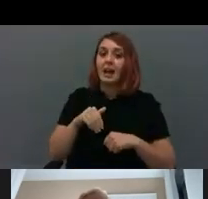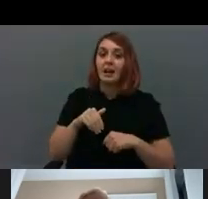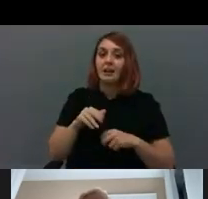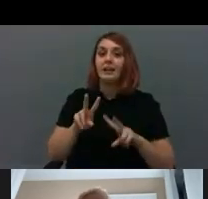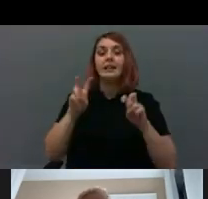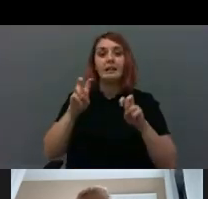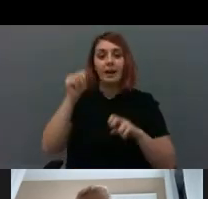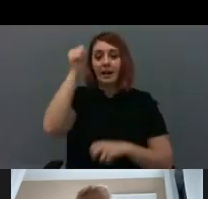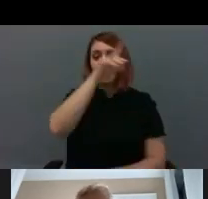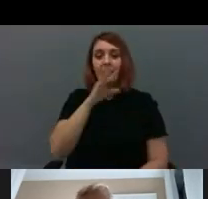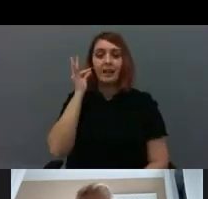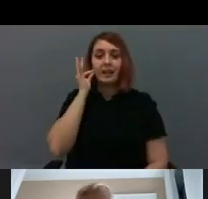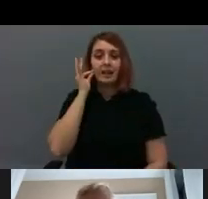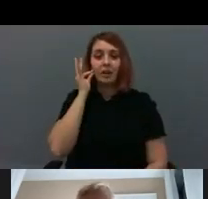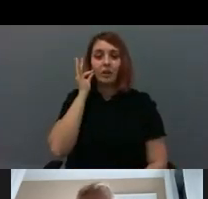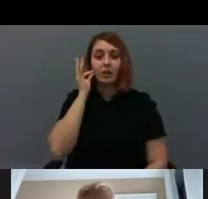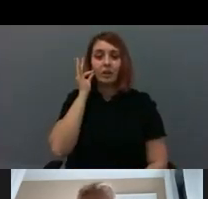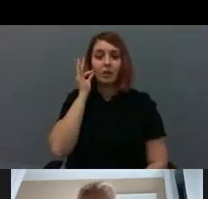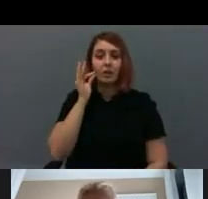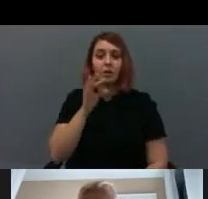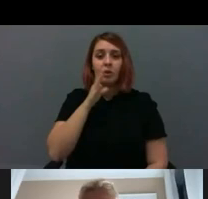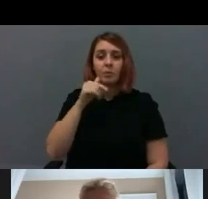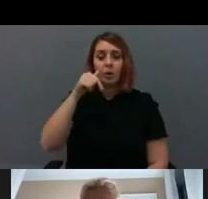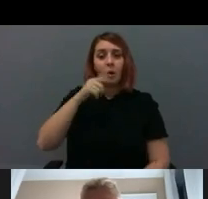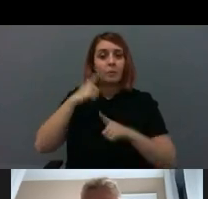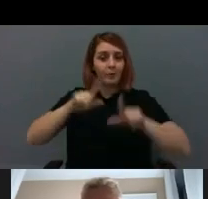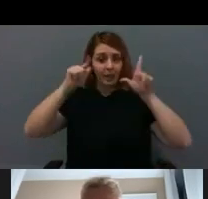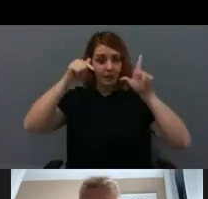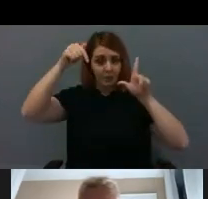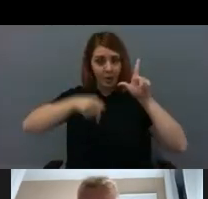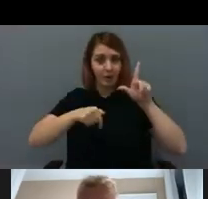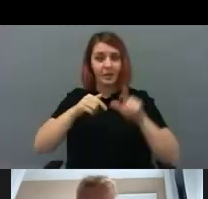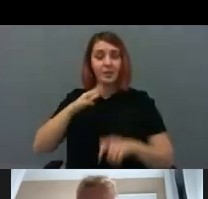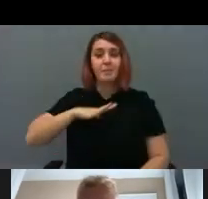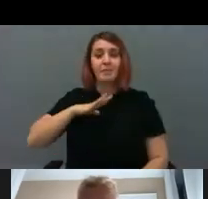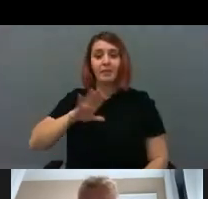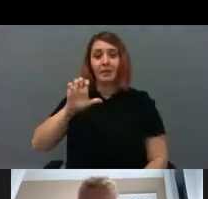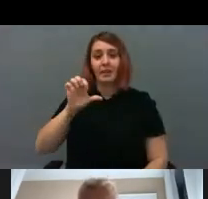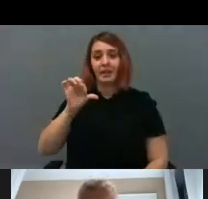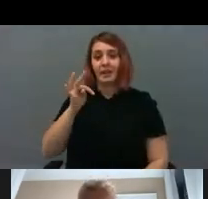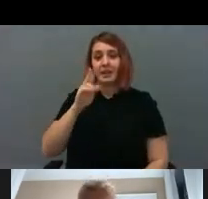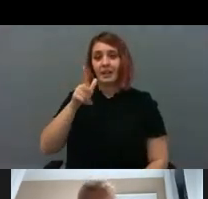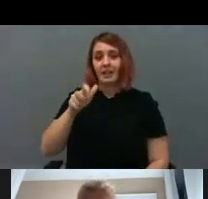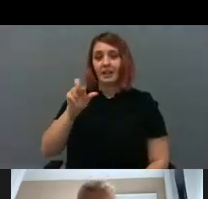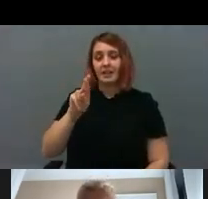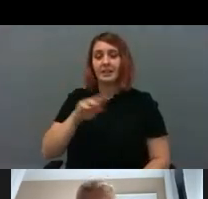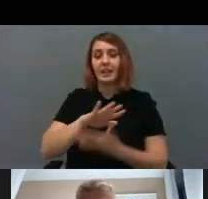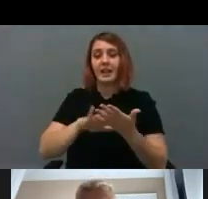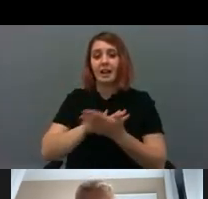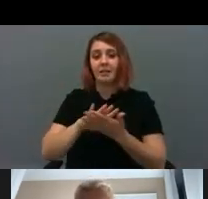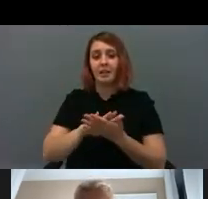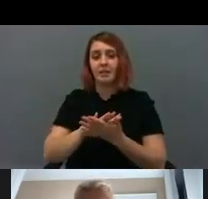tema del género, porque el protagonismo es ese hoy, por favor, Esther, retoma esta cuestión que también comentaba.